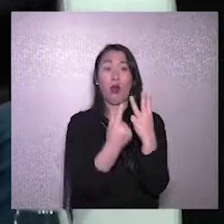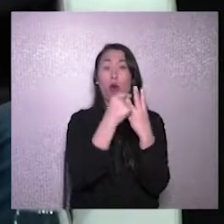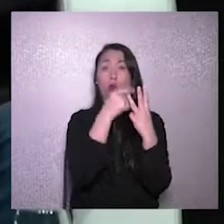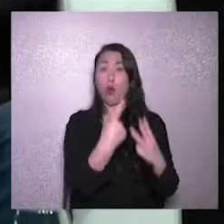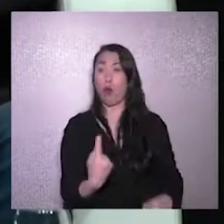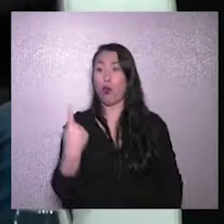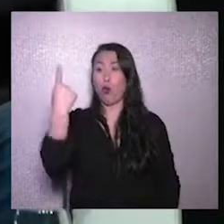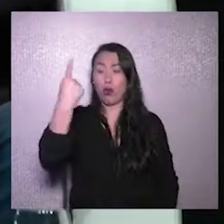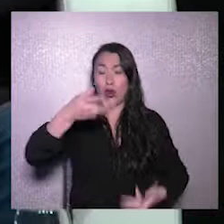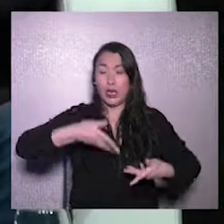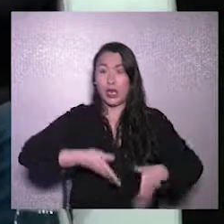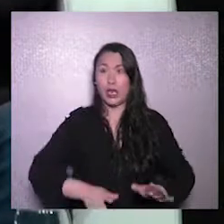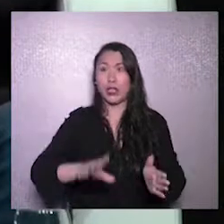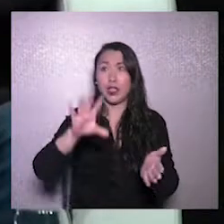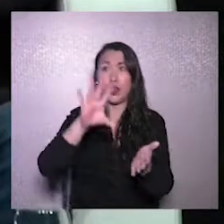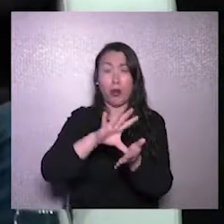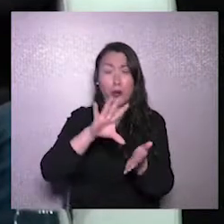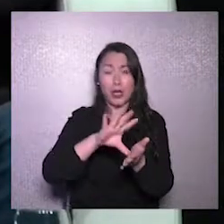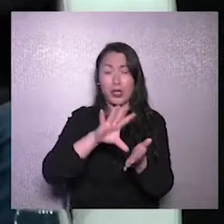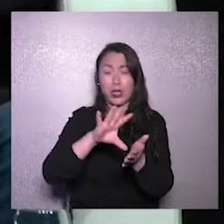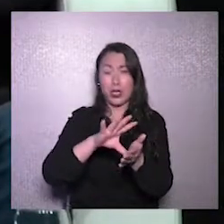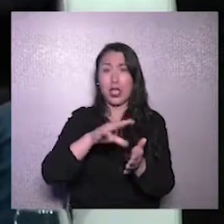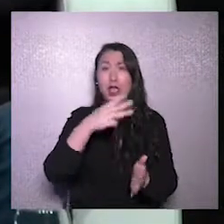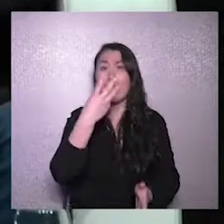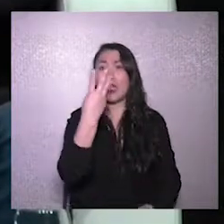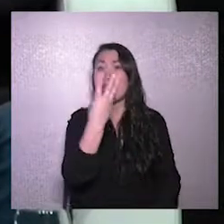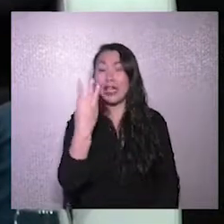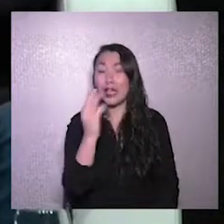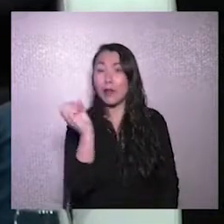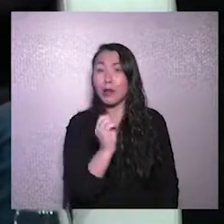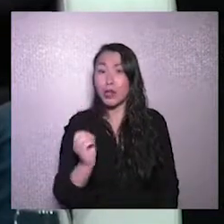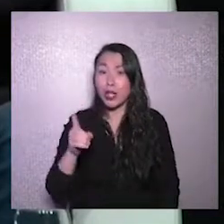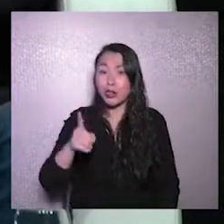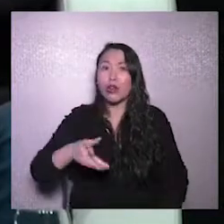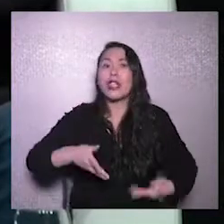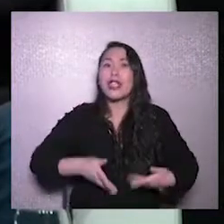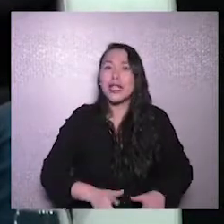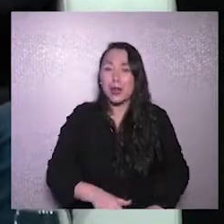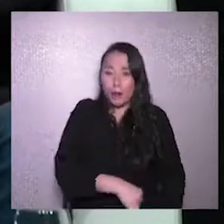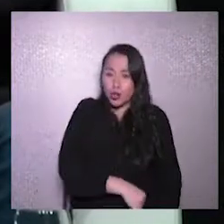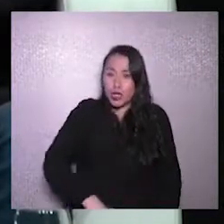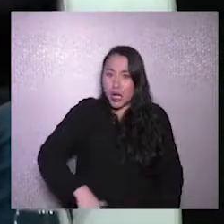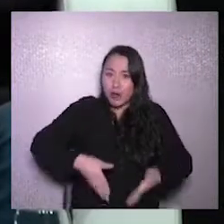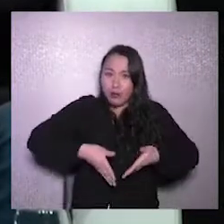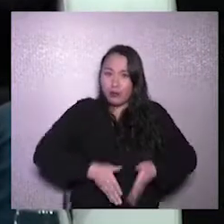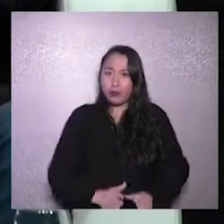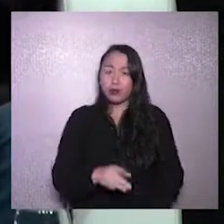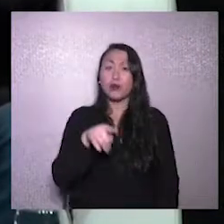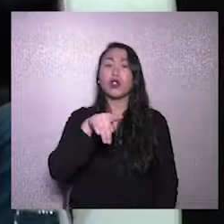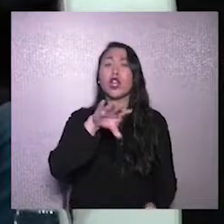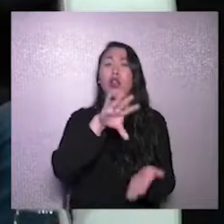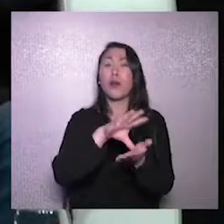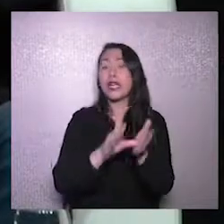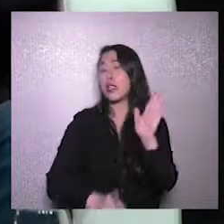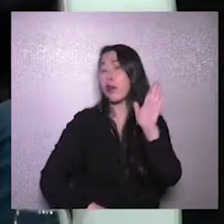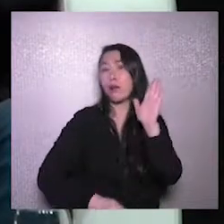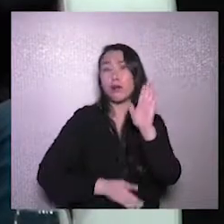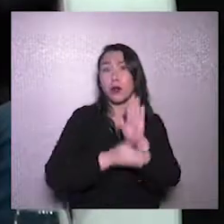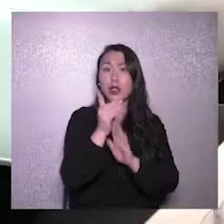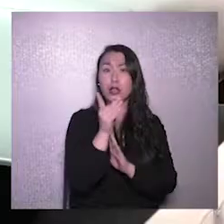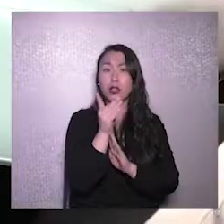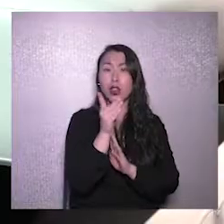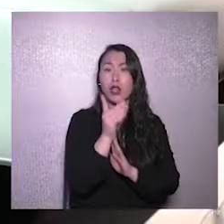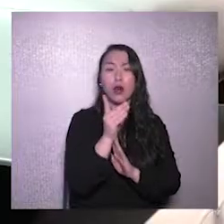en los países de la OCDE, o sea un 30%, 33%, nacen por cesárea, donde los países más desarrollados esto no llega